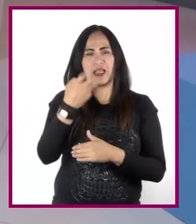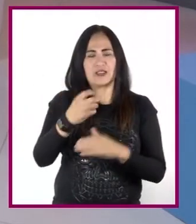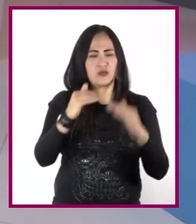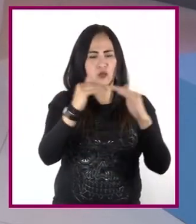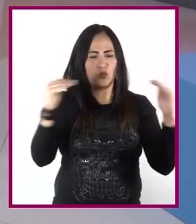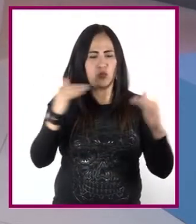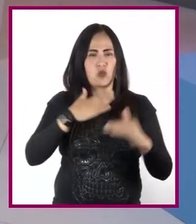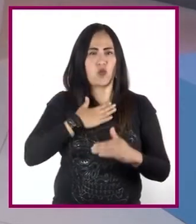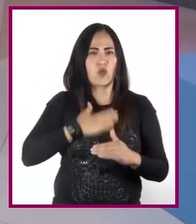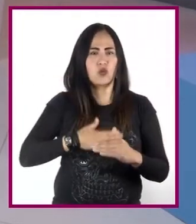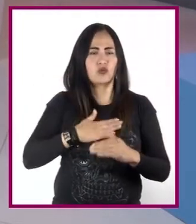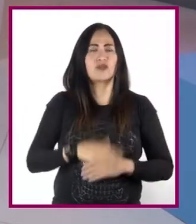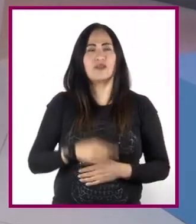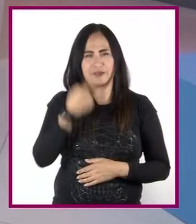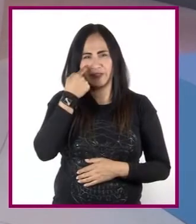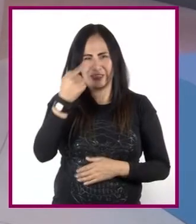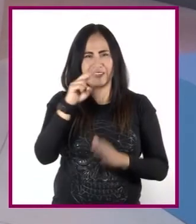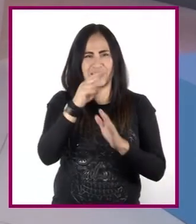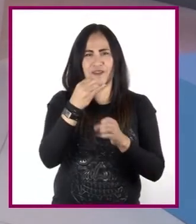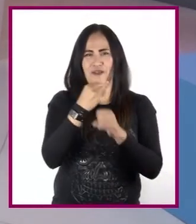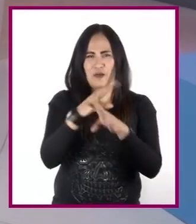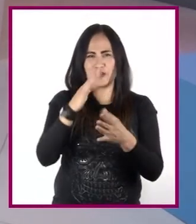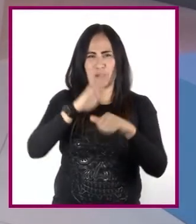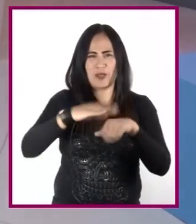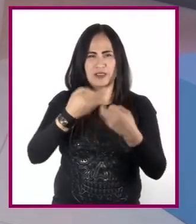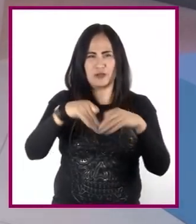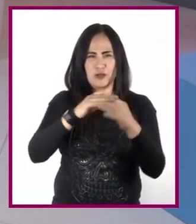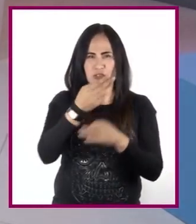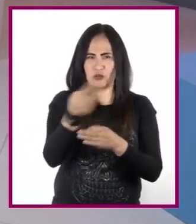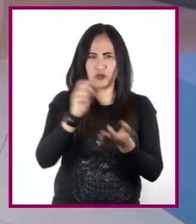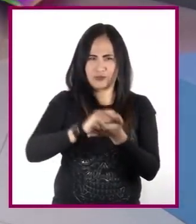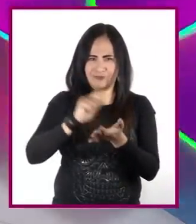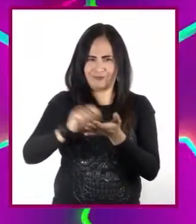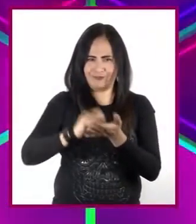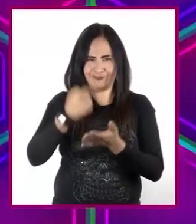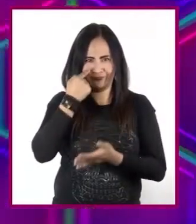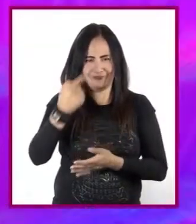Tome nota de la información más relevante. Vamos a verlo, maestro.